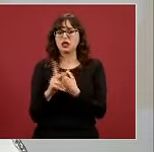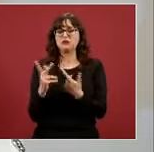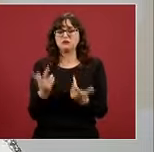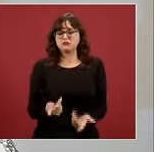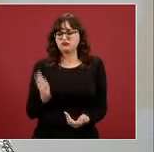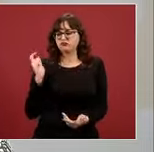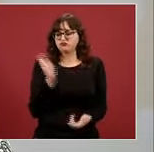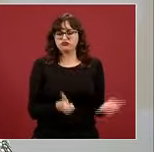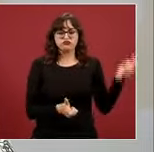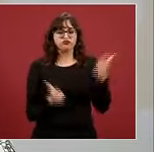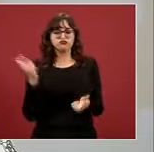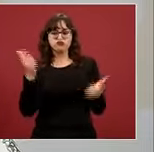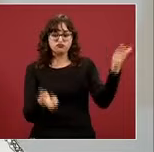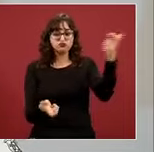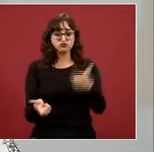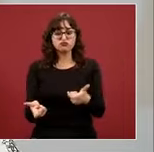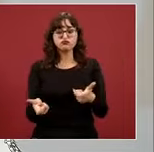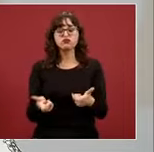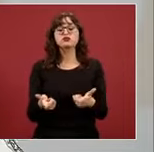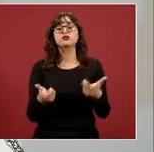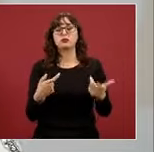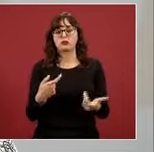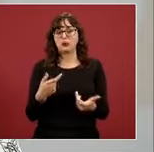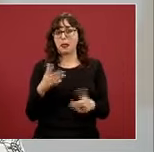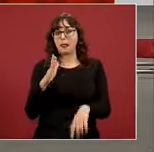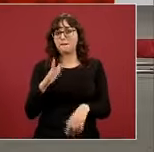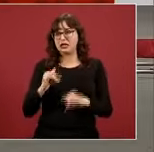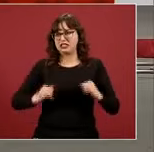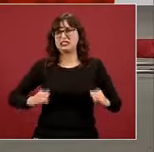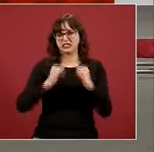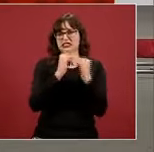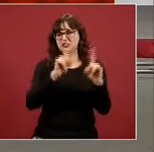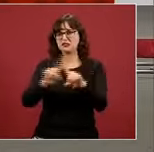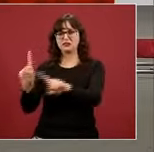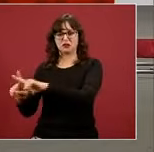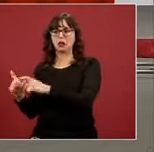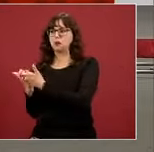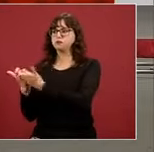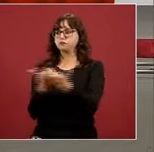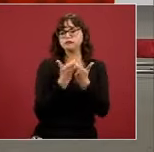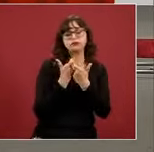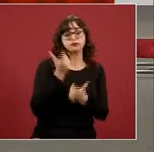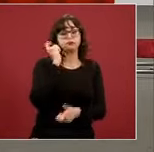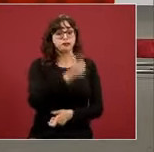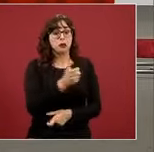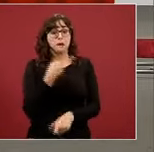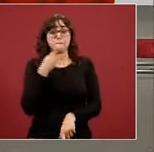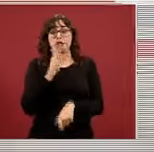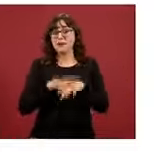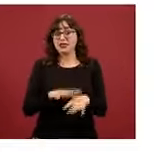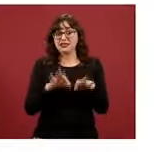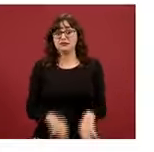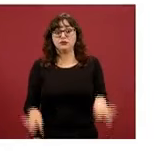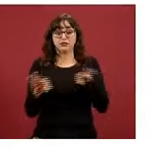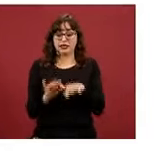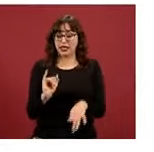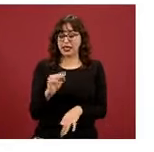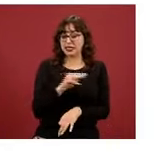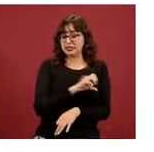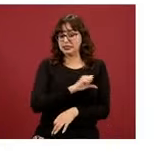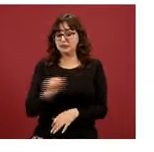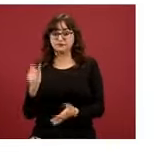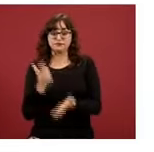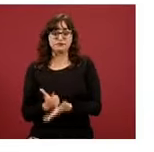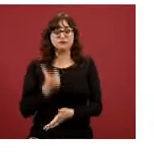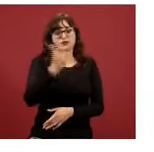aportación más grande es la que hace el IMSS. Desde 2007, y esta es una aportación que está tasada en dólares,